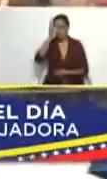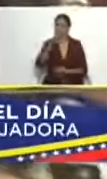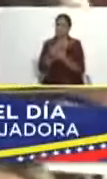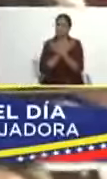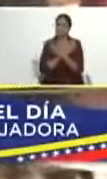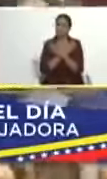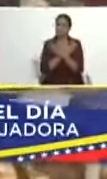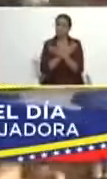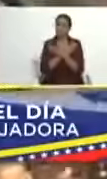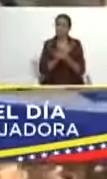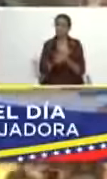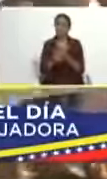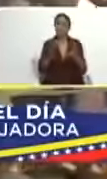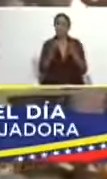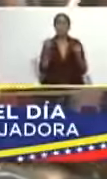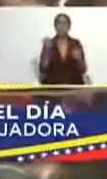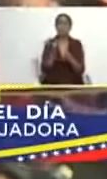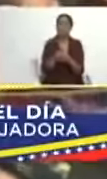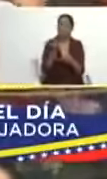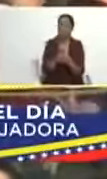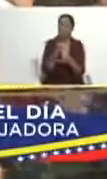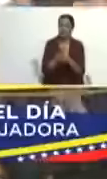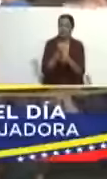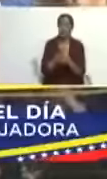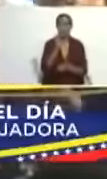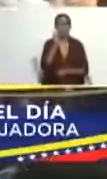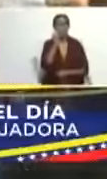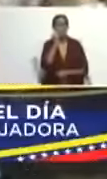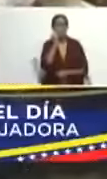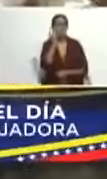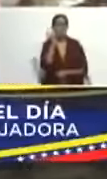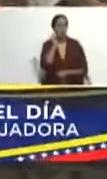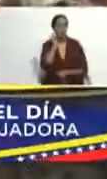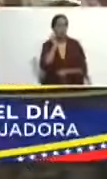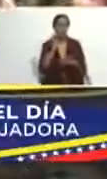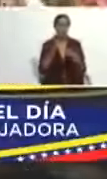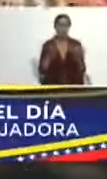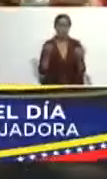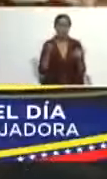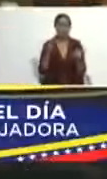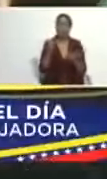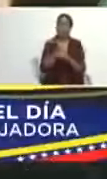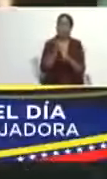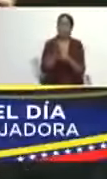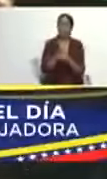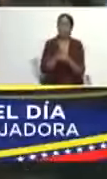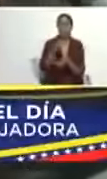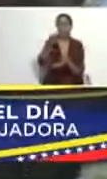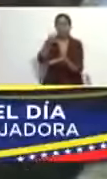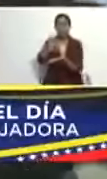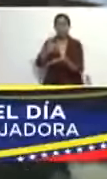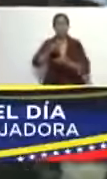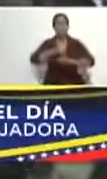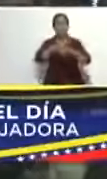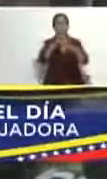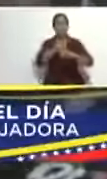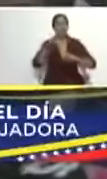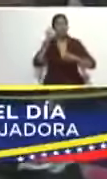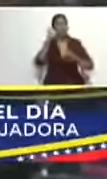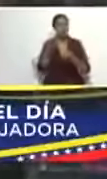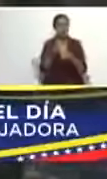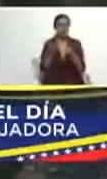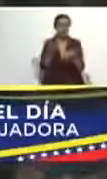felicitar a las trabajadoras y a los trabajadores de la patria. ¡Feliz Día del